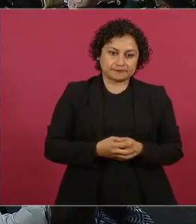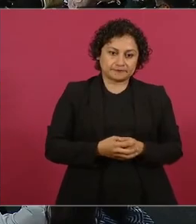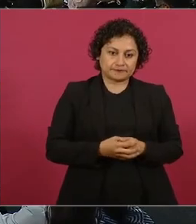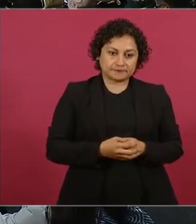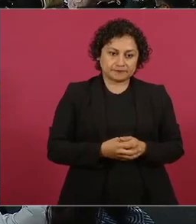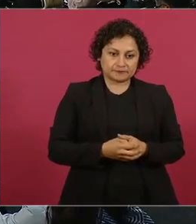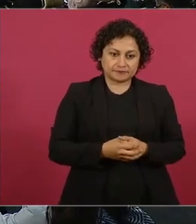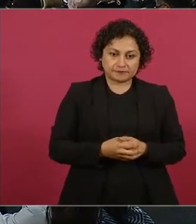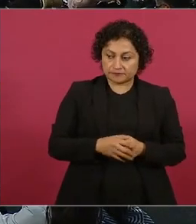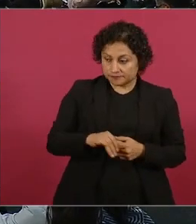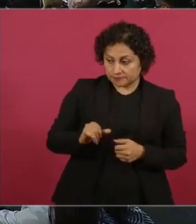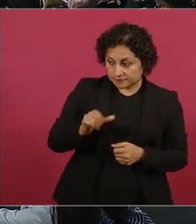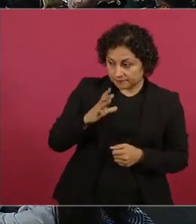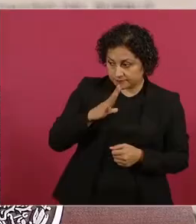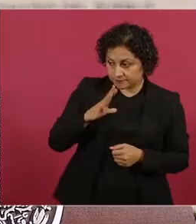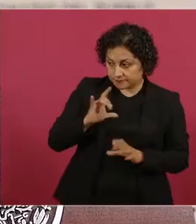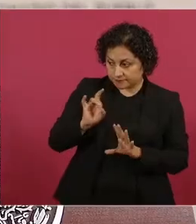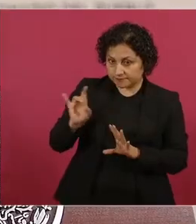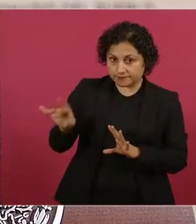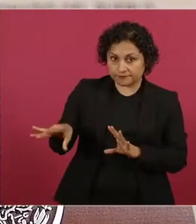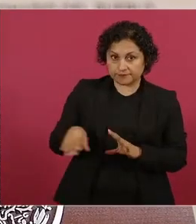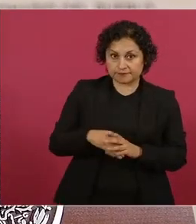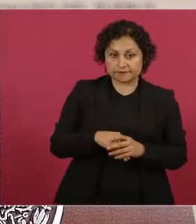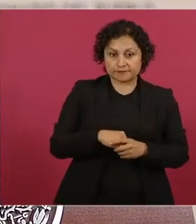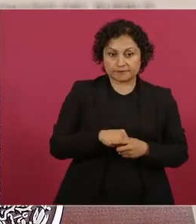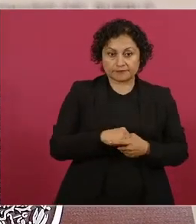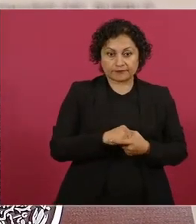¿Se los mandaron?